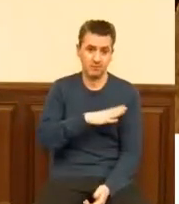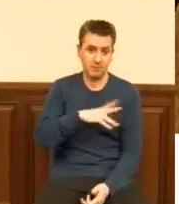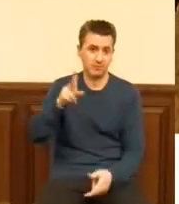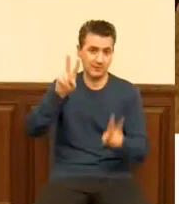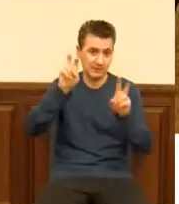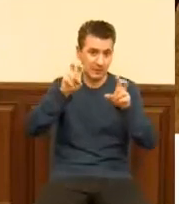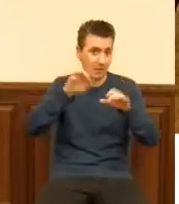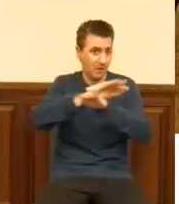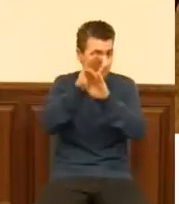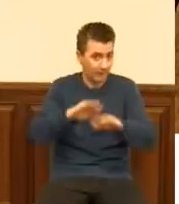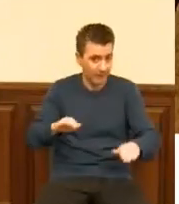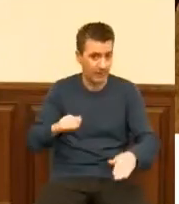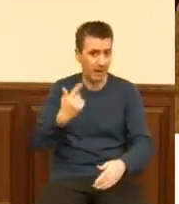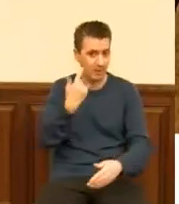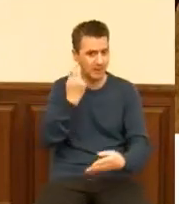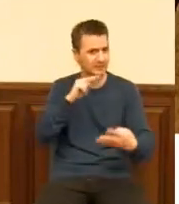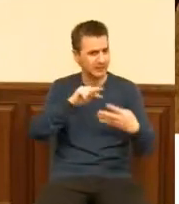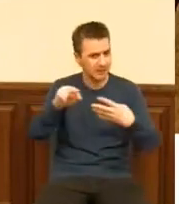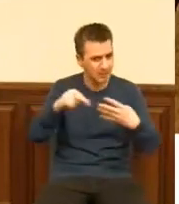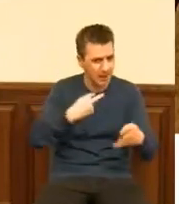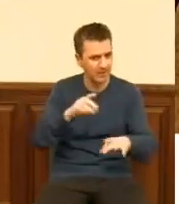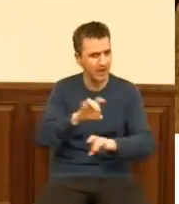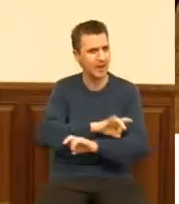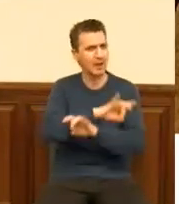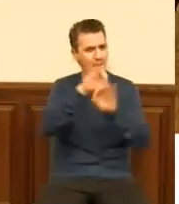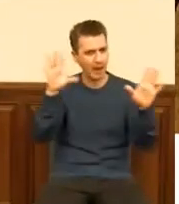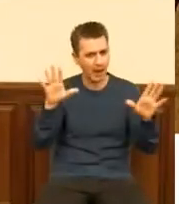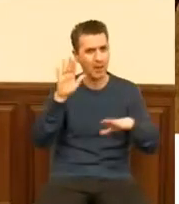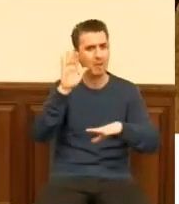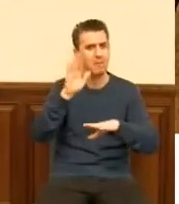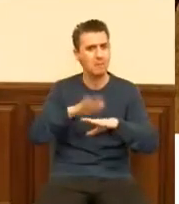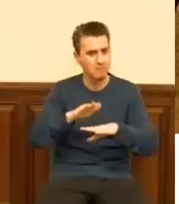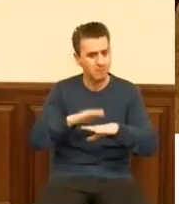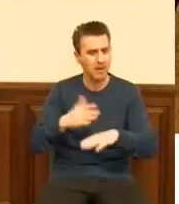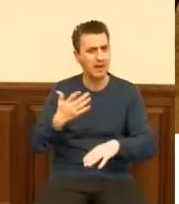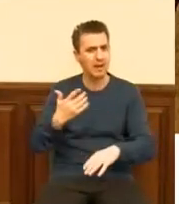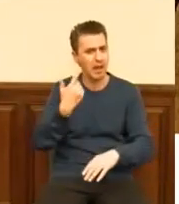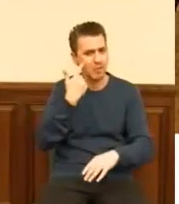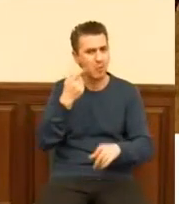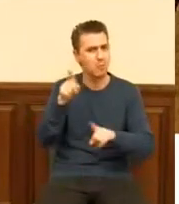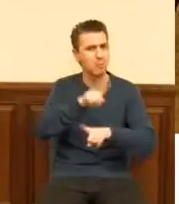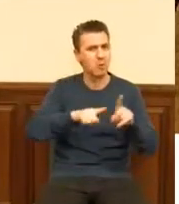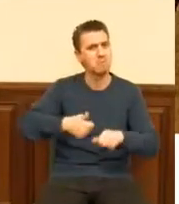Pose, que lo cierren con transparencia para que no les tengamos que sacar dentro de unos meses otra vez los colores. Gracias.